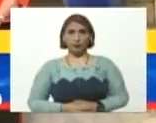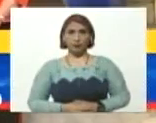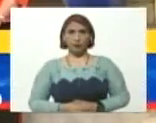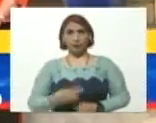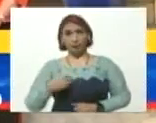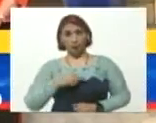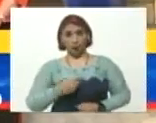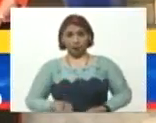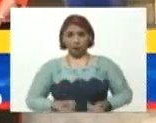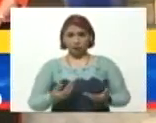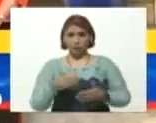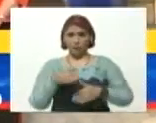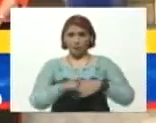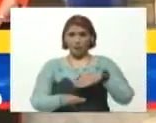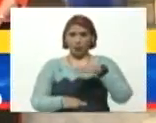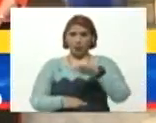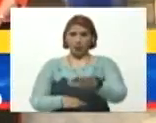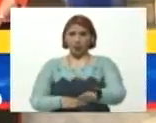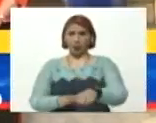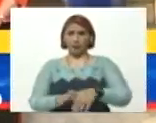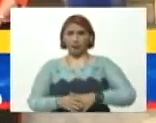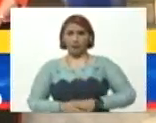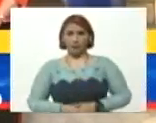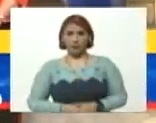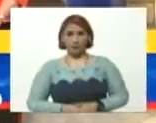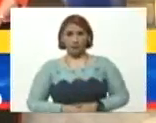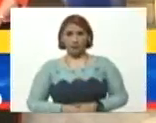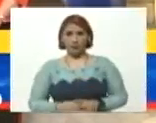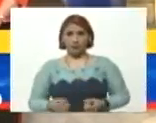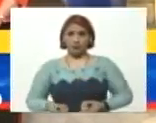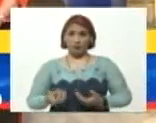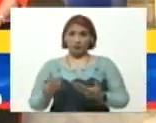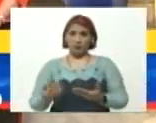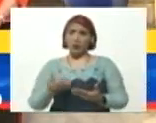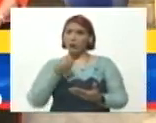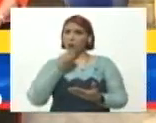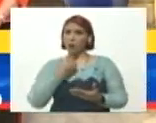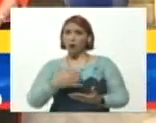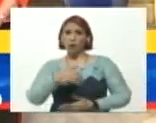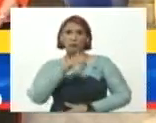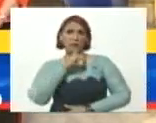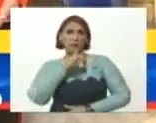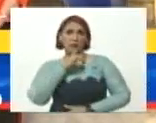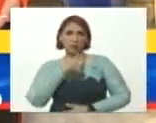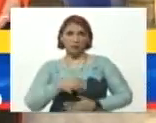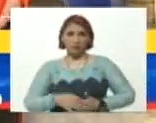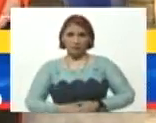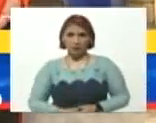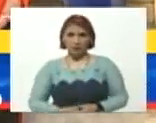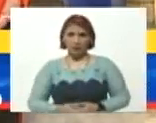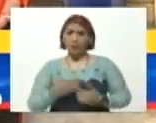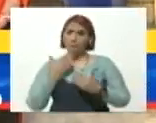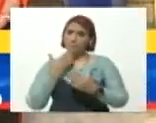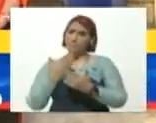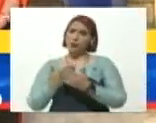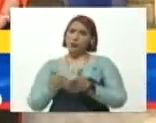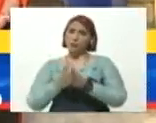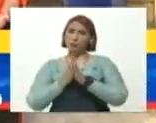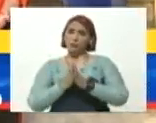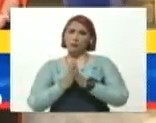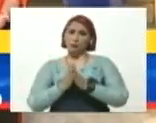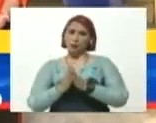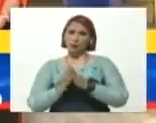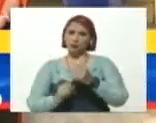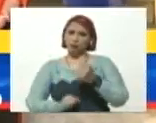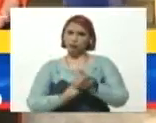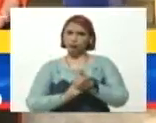estamos dando este paso. Le di la buena nueva, la buena noticia. Y le pedí apoyo a